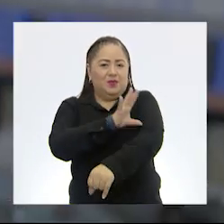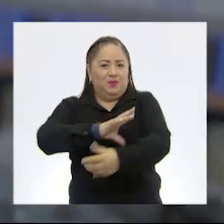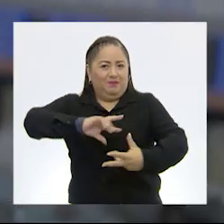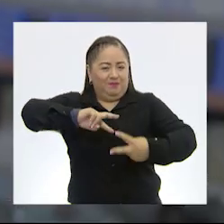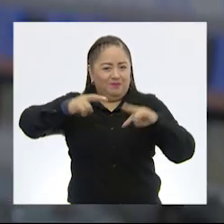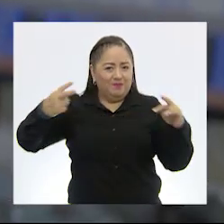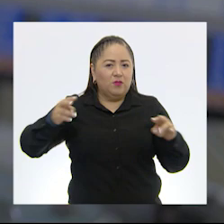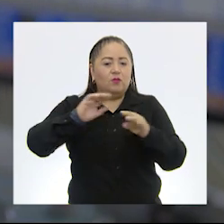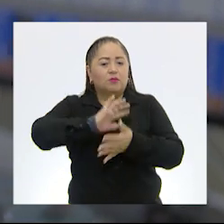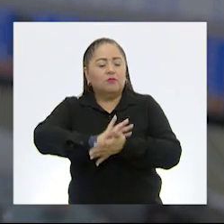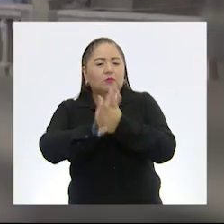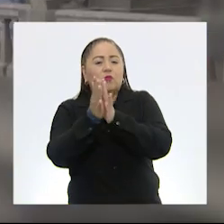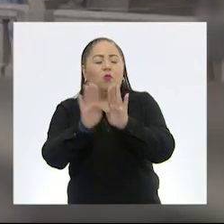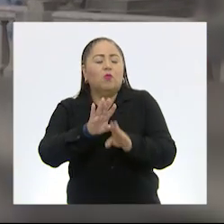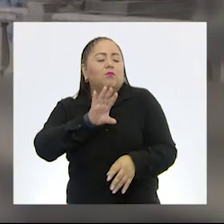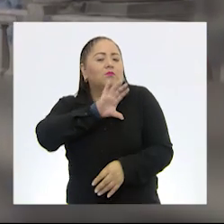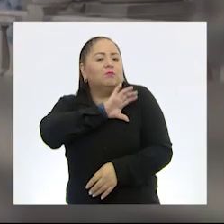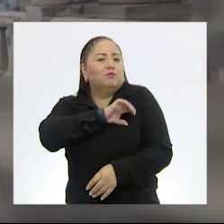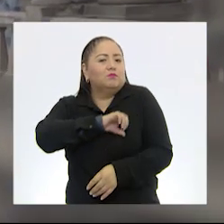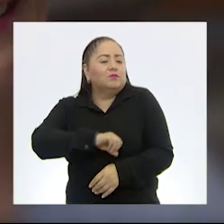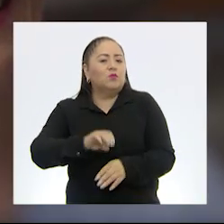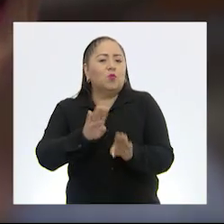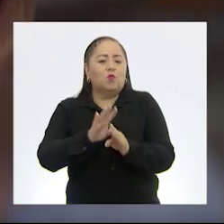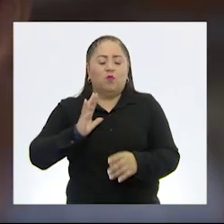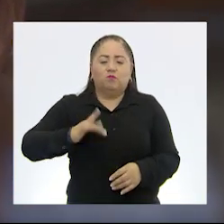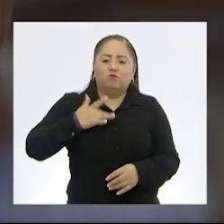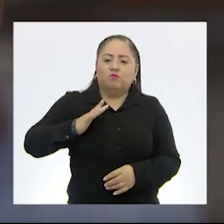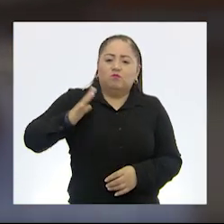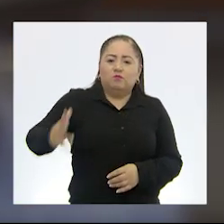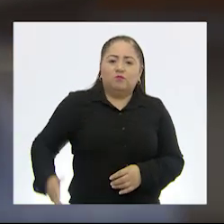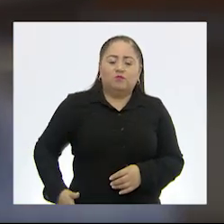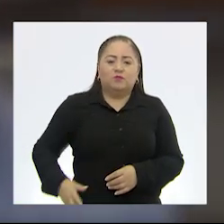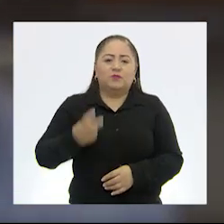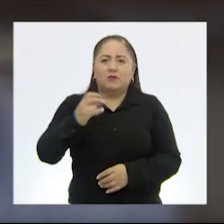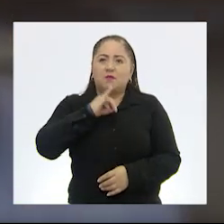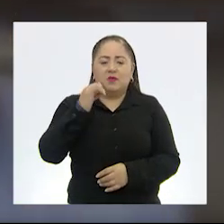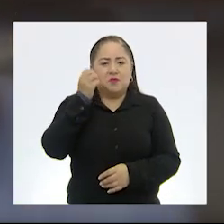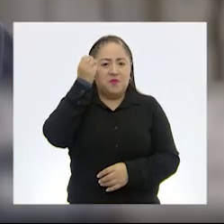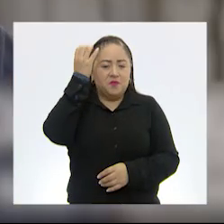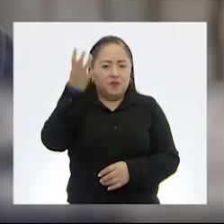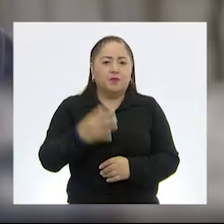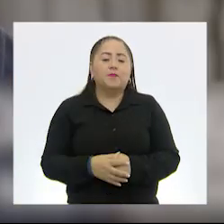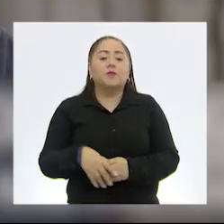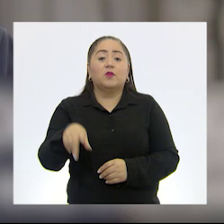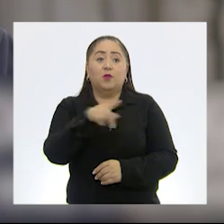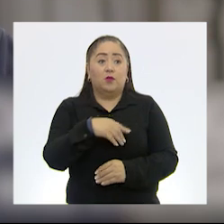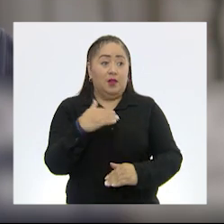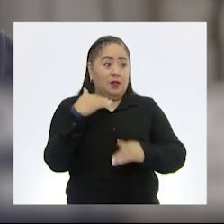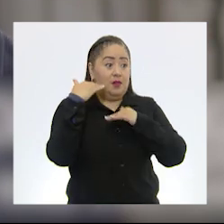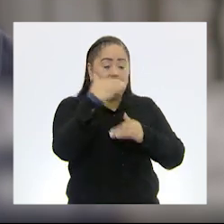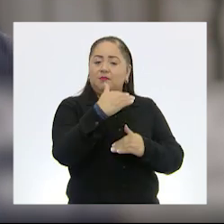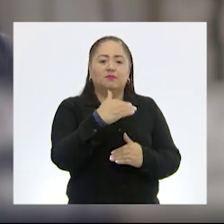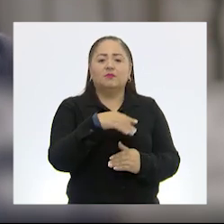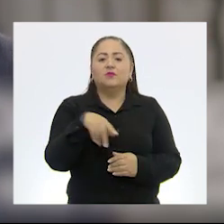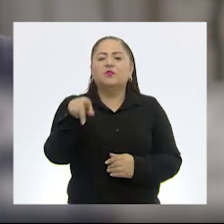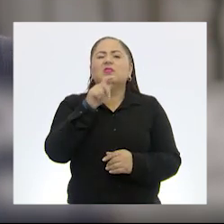Atómica, convirtiendo mi pasión en un orgullo que nunca podré olvidar. Los